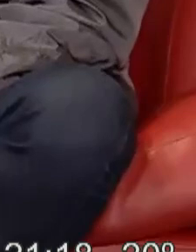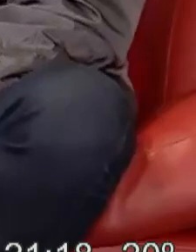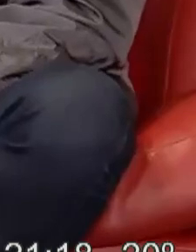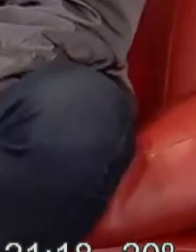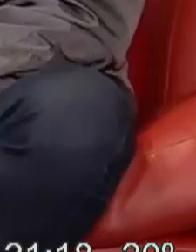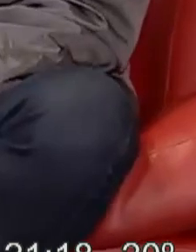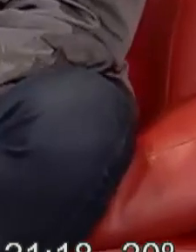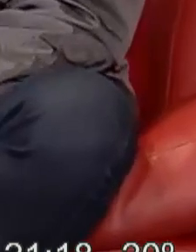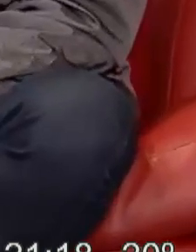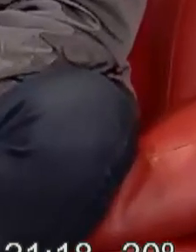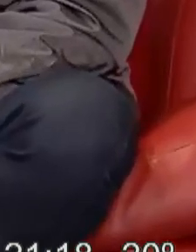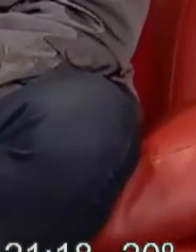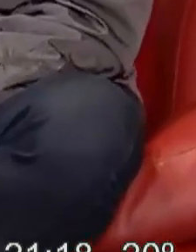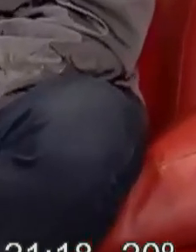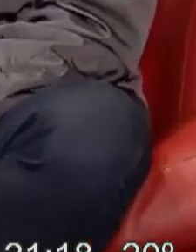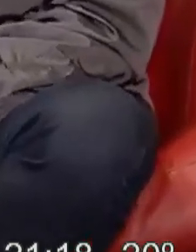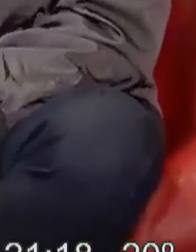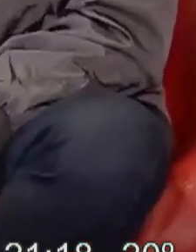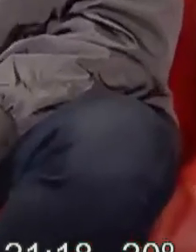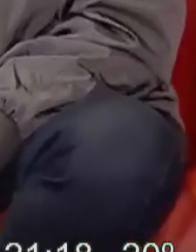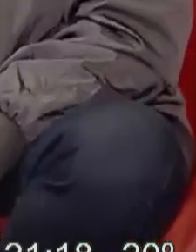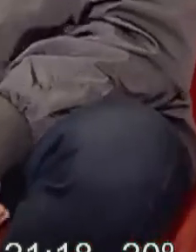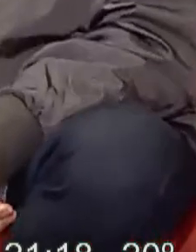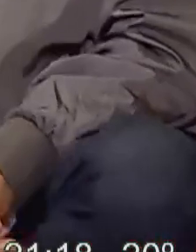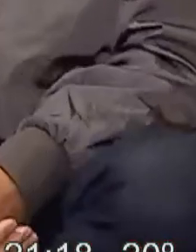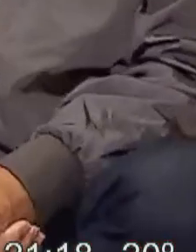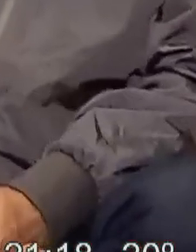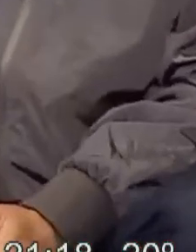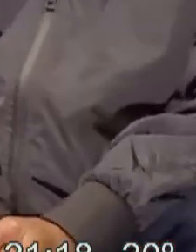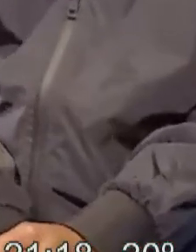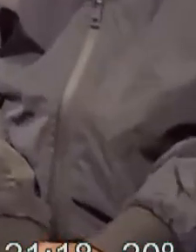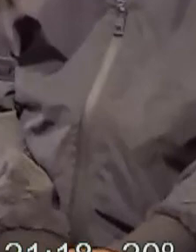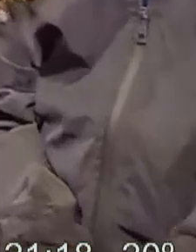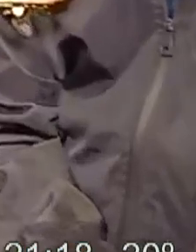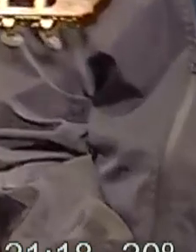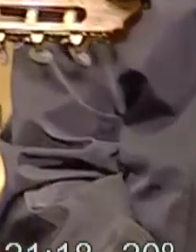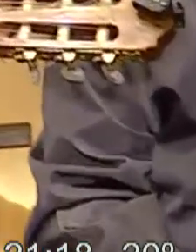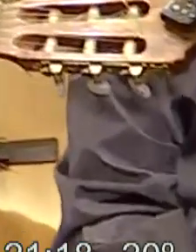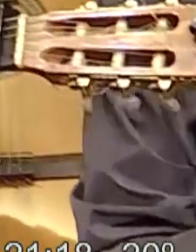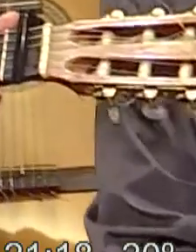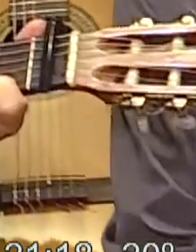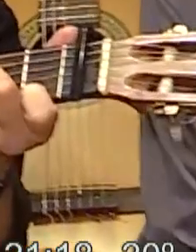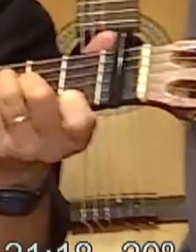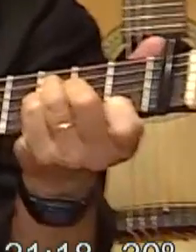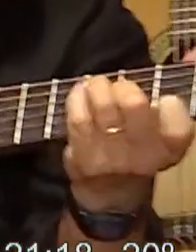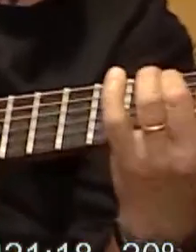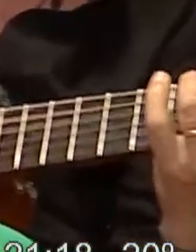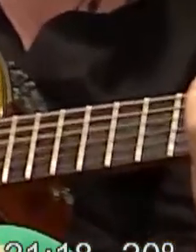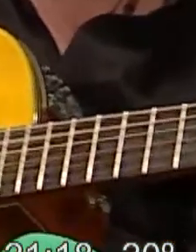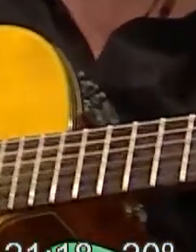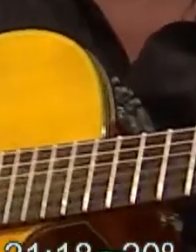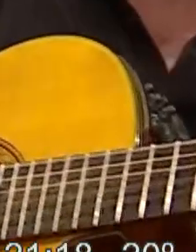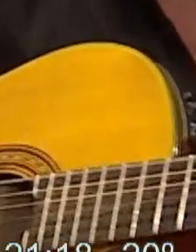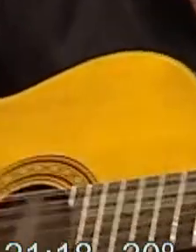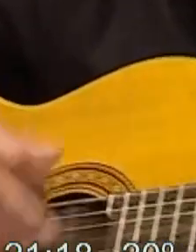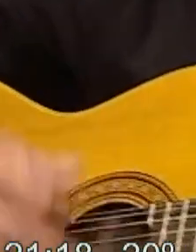Canción del camaronero que lucha con tanto afán, vaivén de redes que